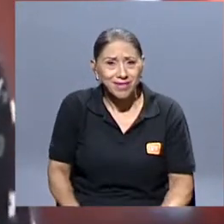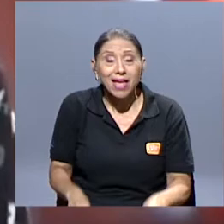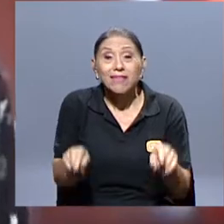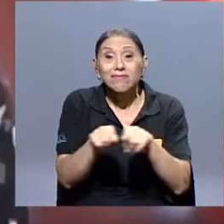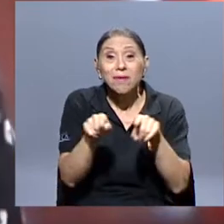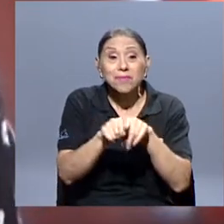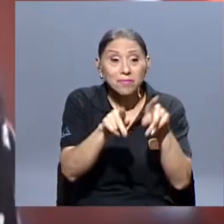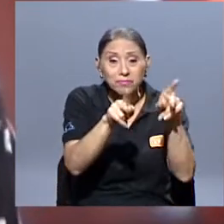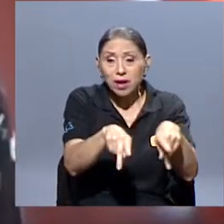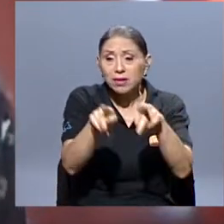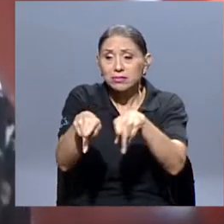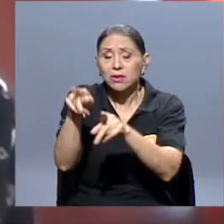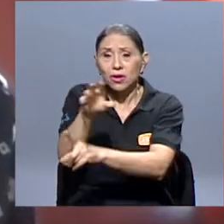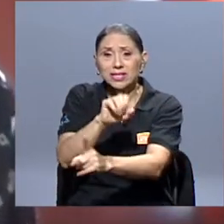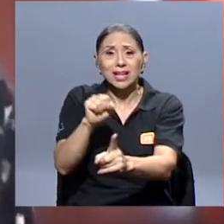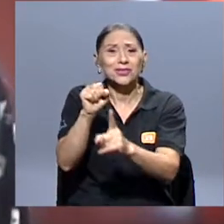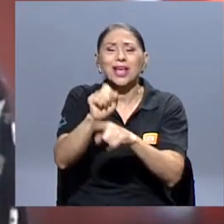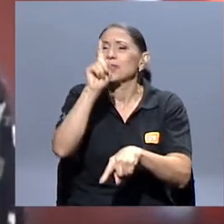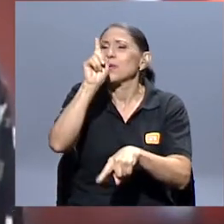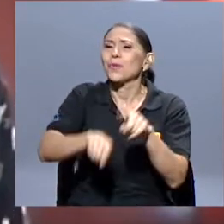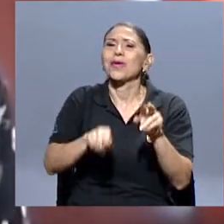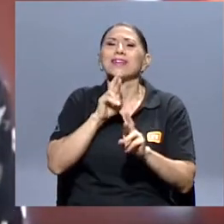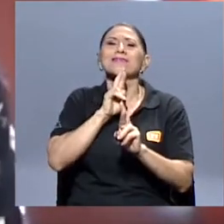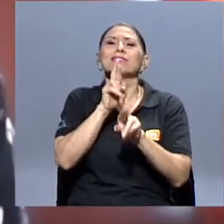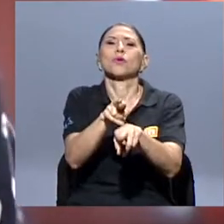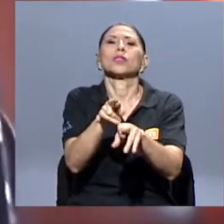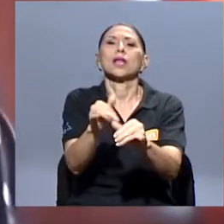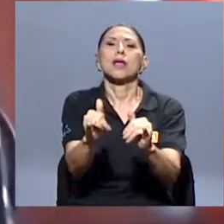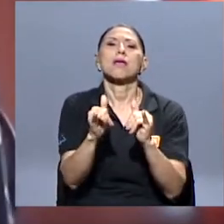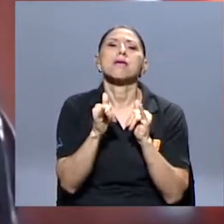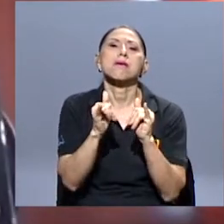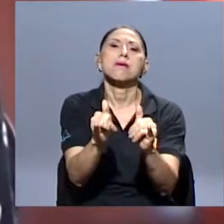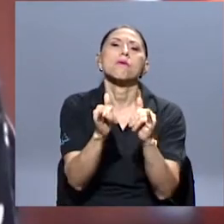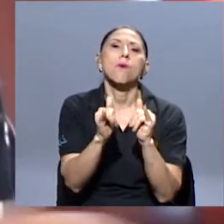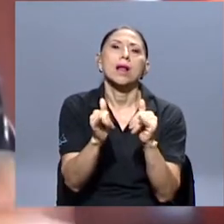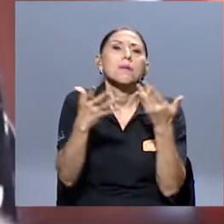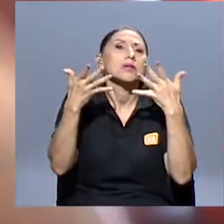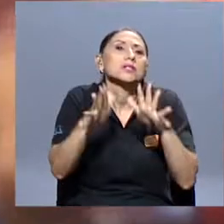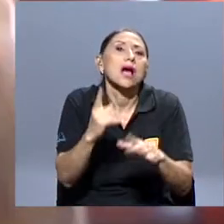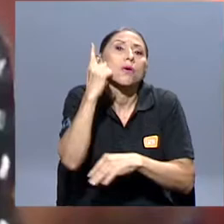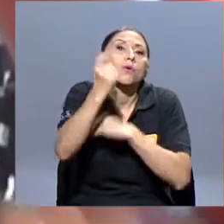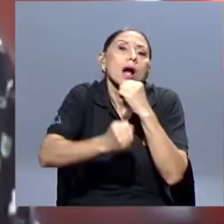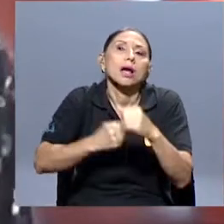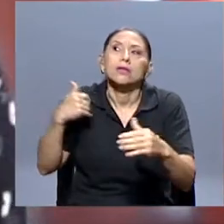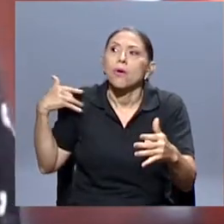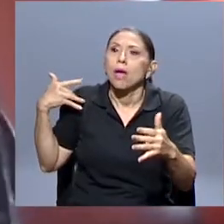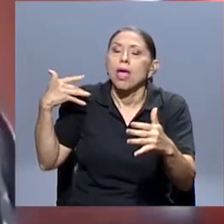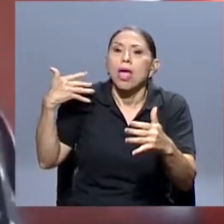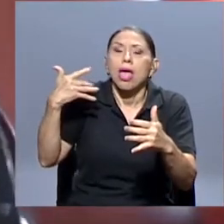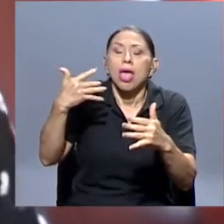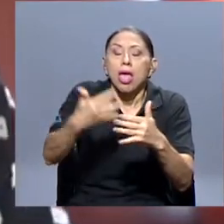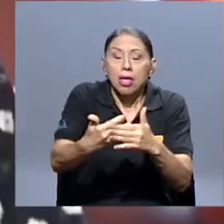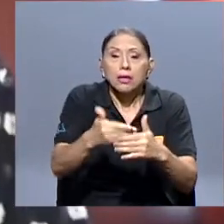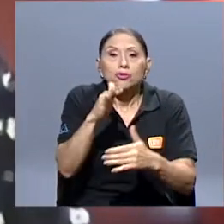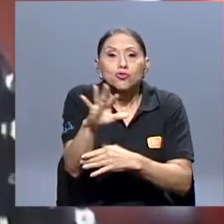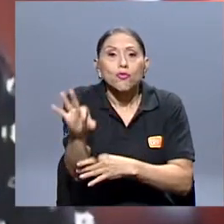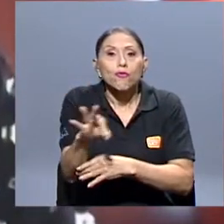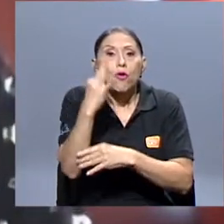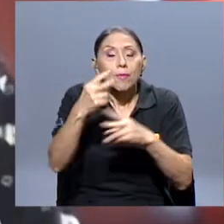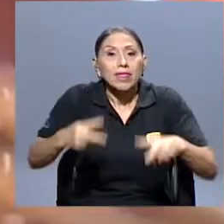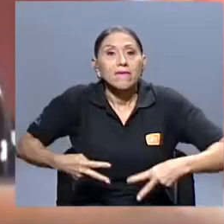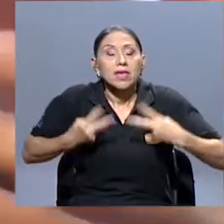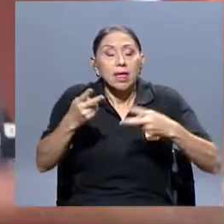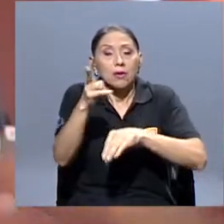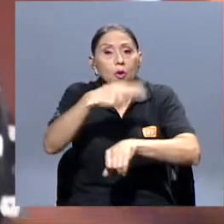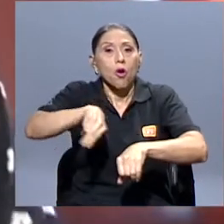puede responder de la misma manera después de un año de estar de donde se perturbó, ¿verdad? Su forma normal de